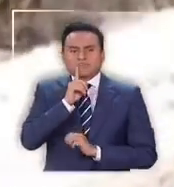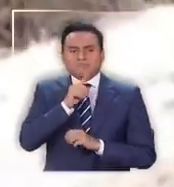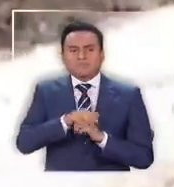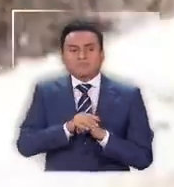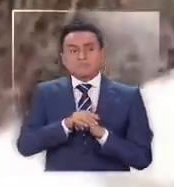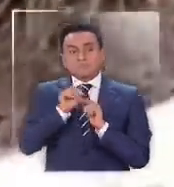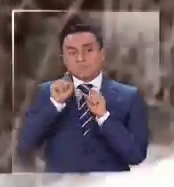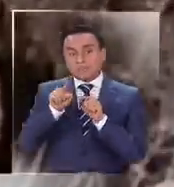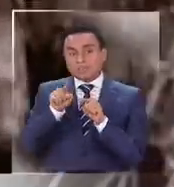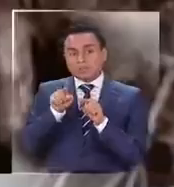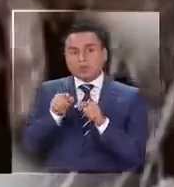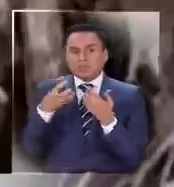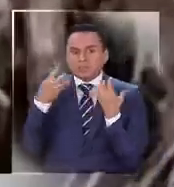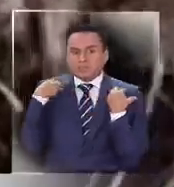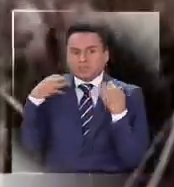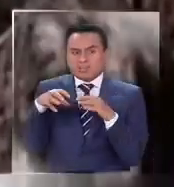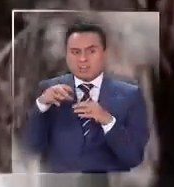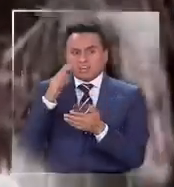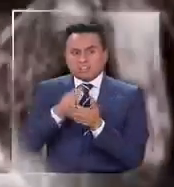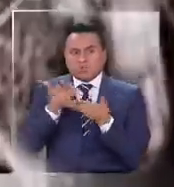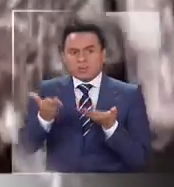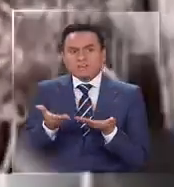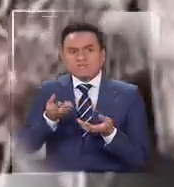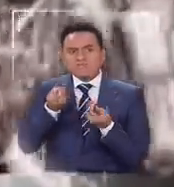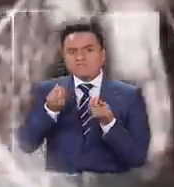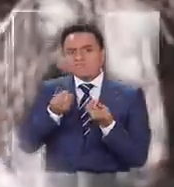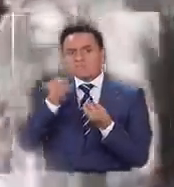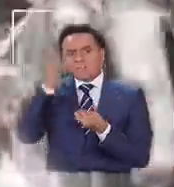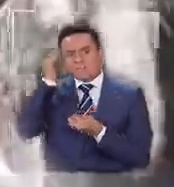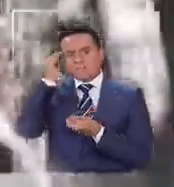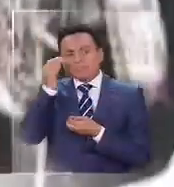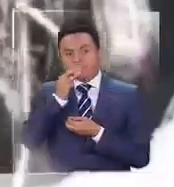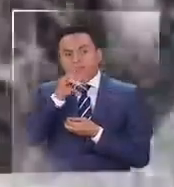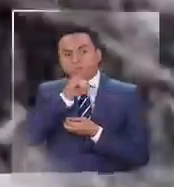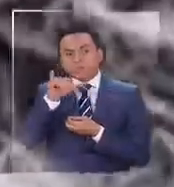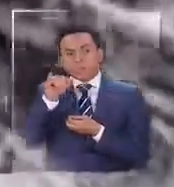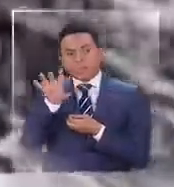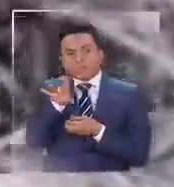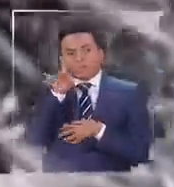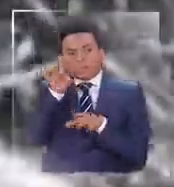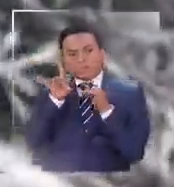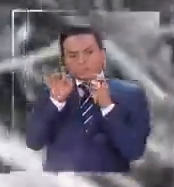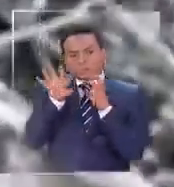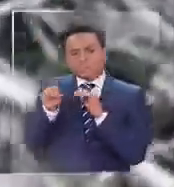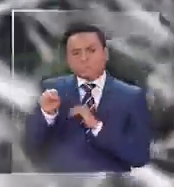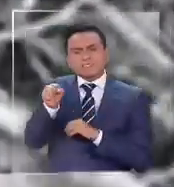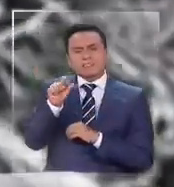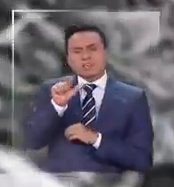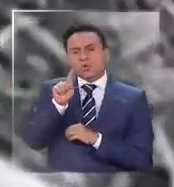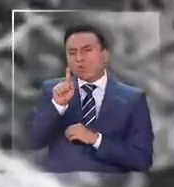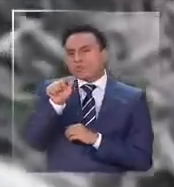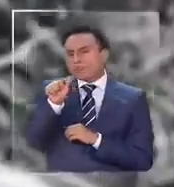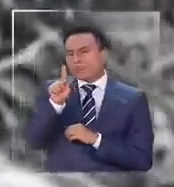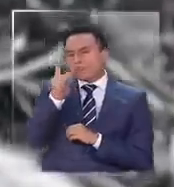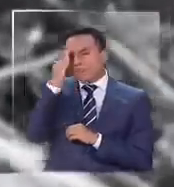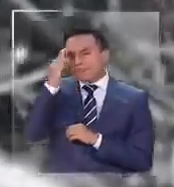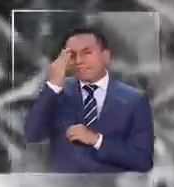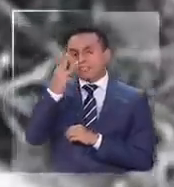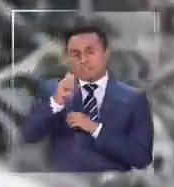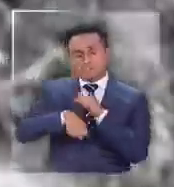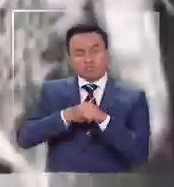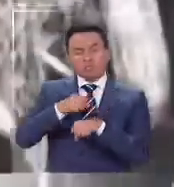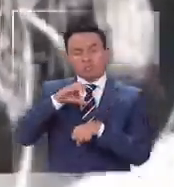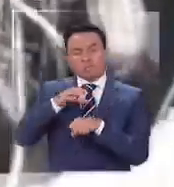De él o los responsables, hasta ahora nada se sabe. Sin embargo, de ser encontrados, arriesgan desde 61 días hasta 3 años